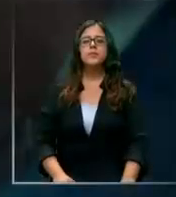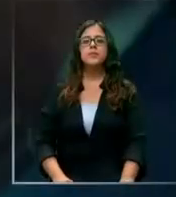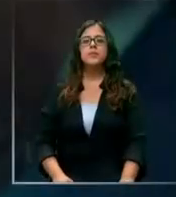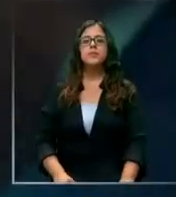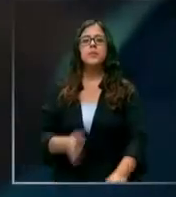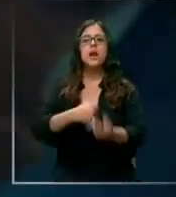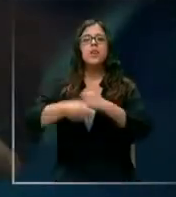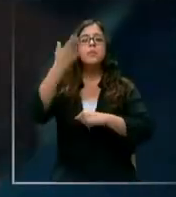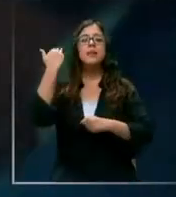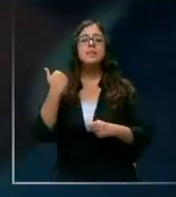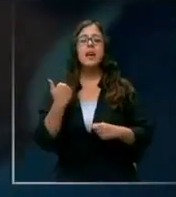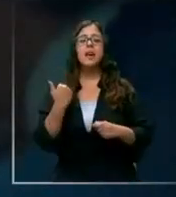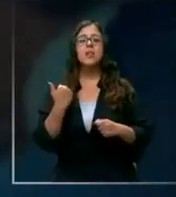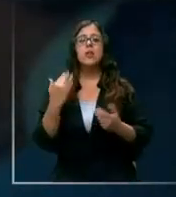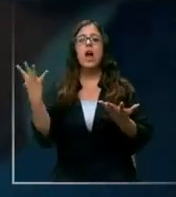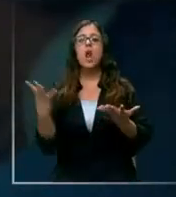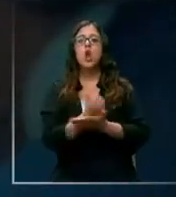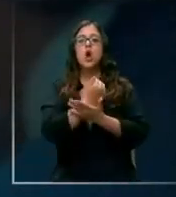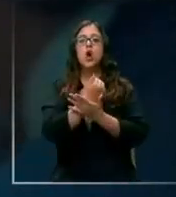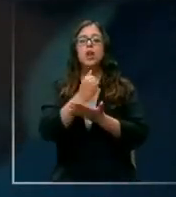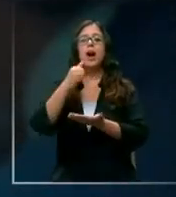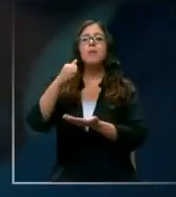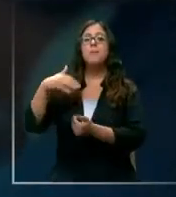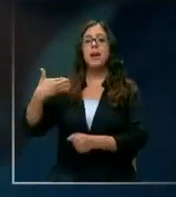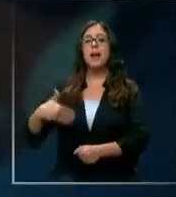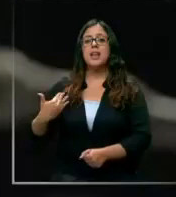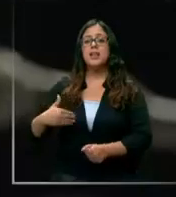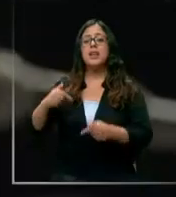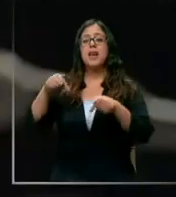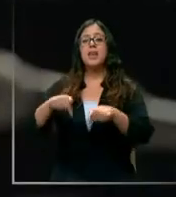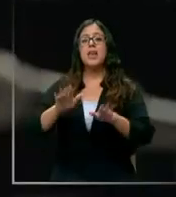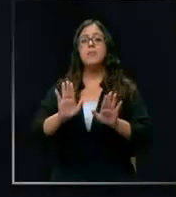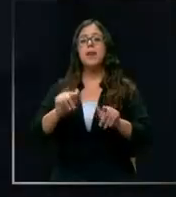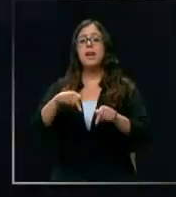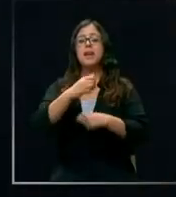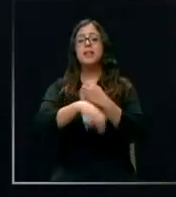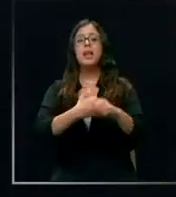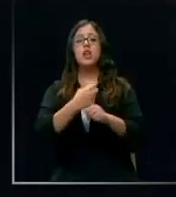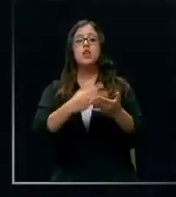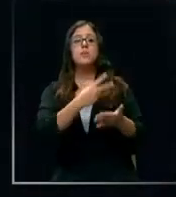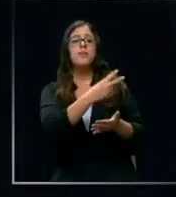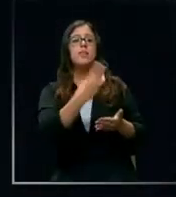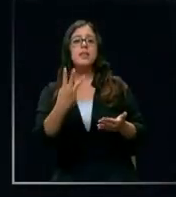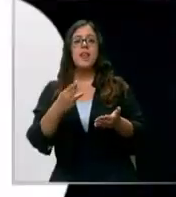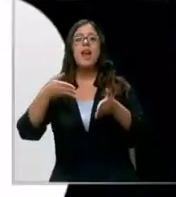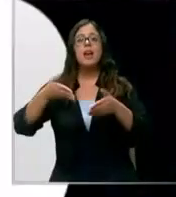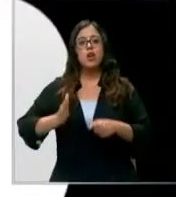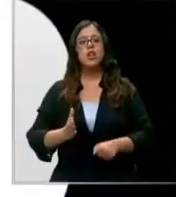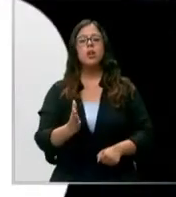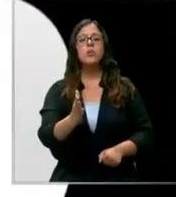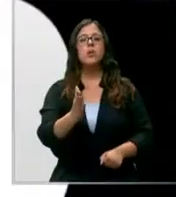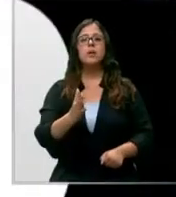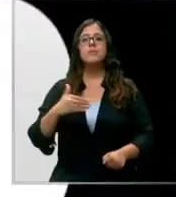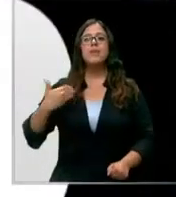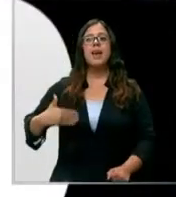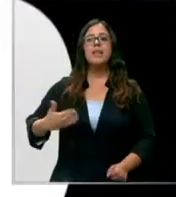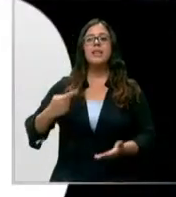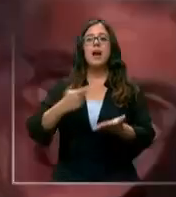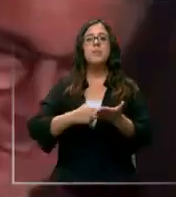El año pasado estuvo lleno de logros para el país trasandino y esperan que este 2023 continúe por ese camino.